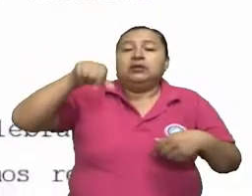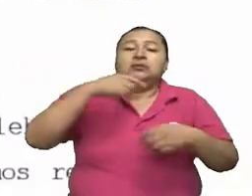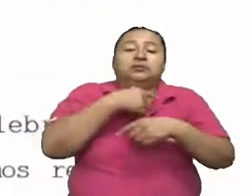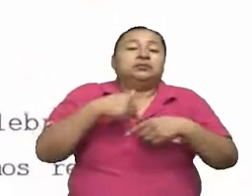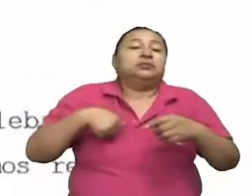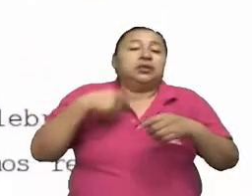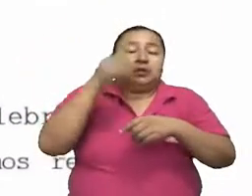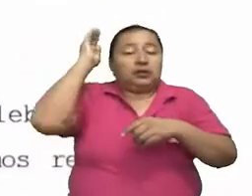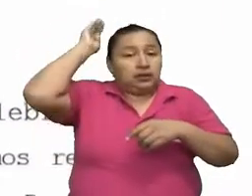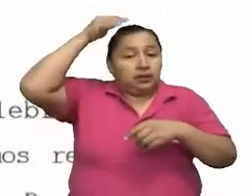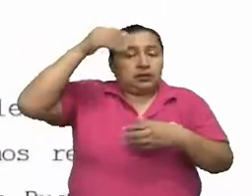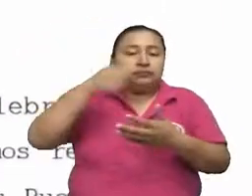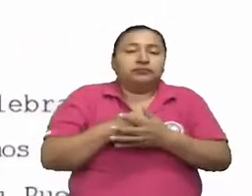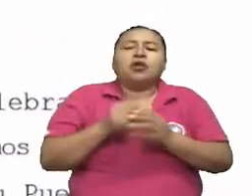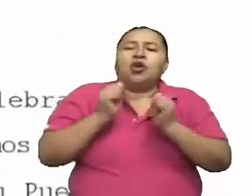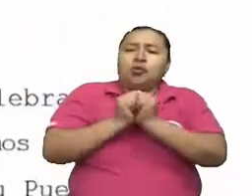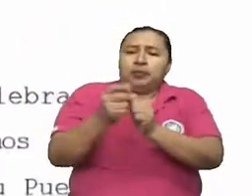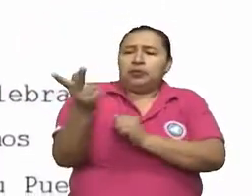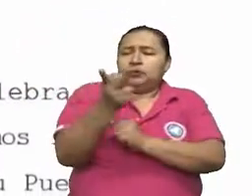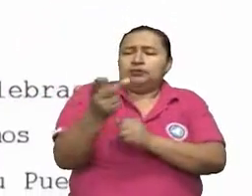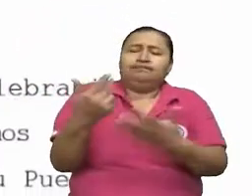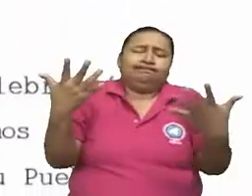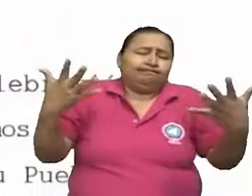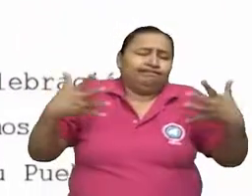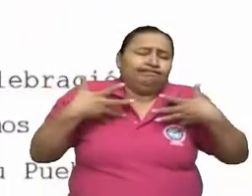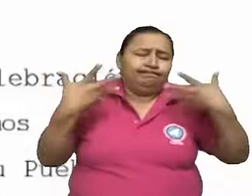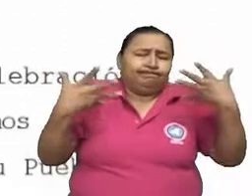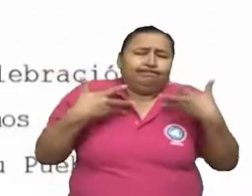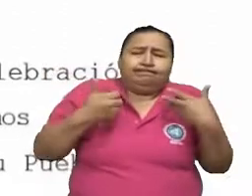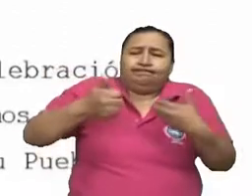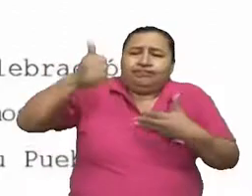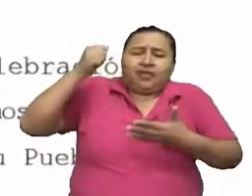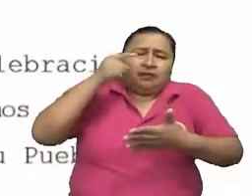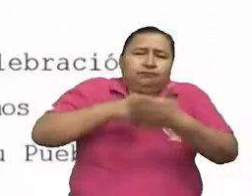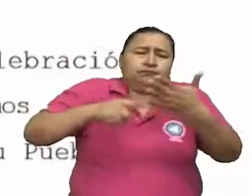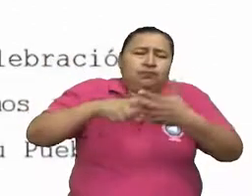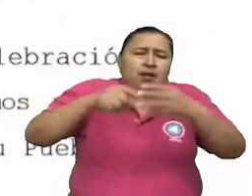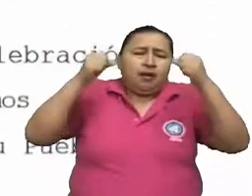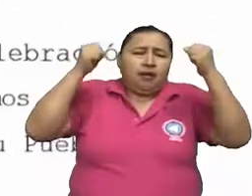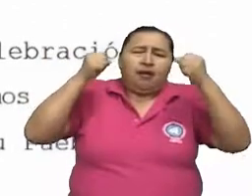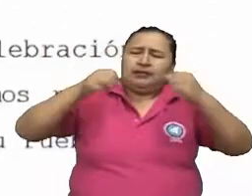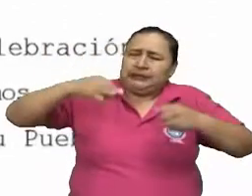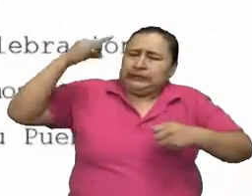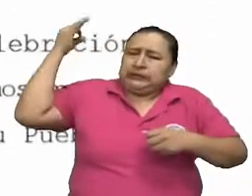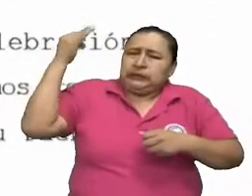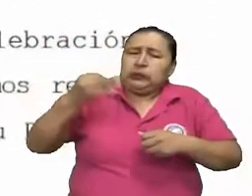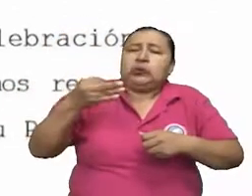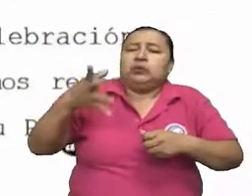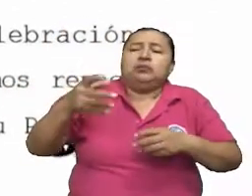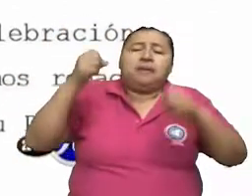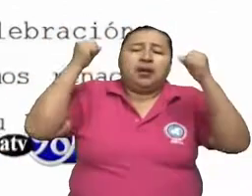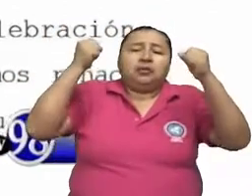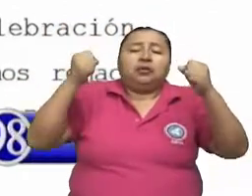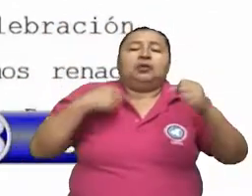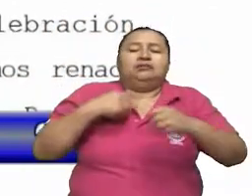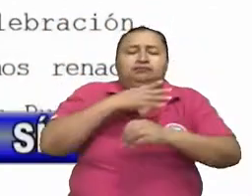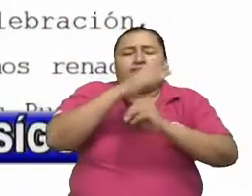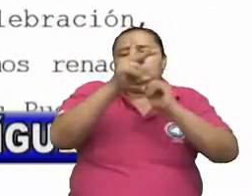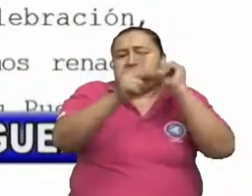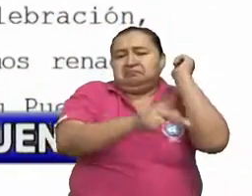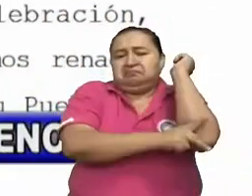Compañeros, con mucha alegría saludamos su triunfo de ayer, que es, indiscutiblemente, victoria de la patria